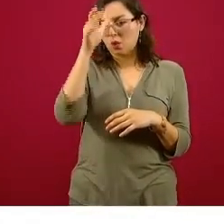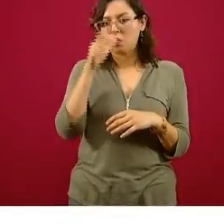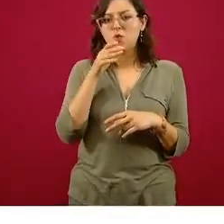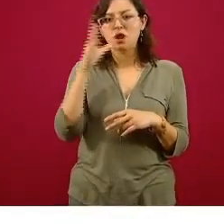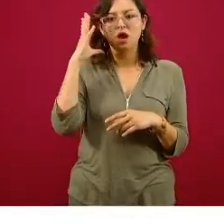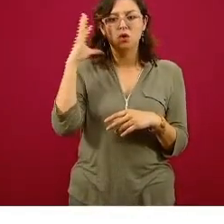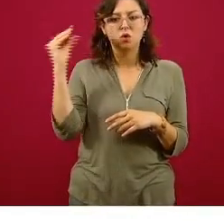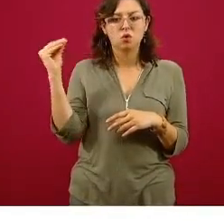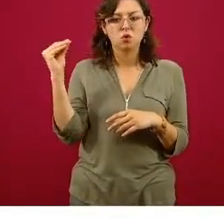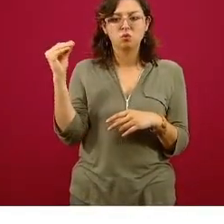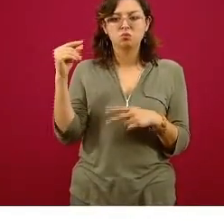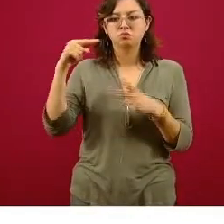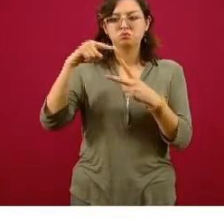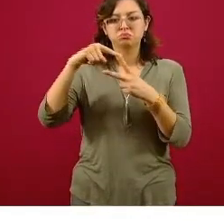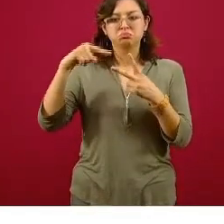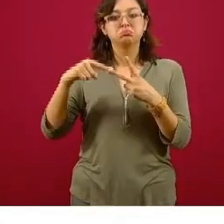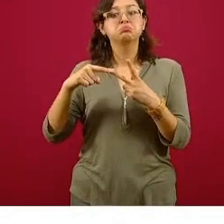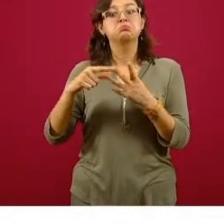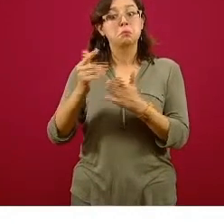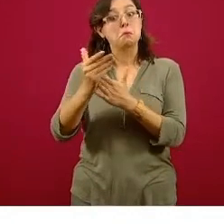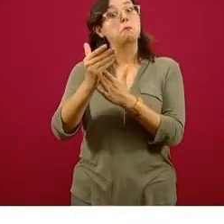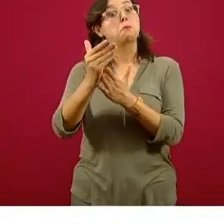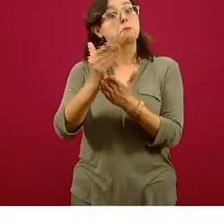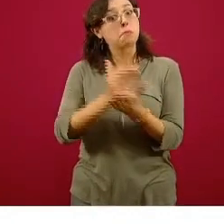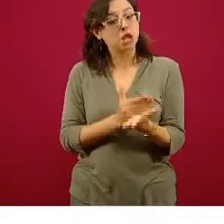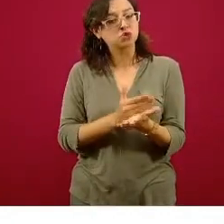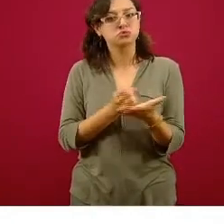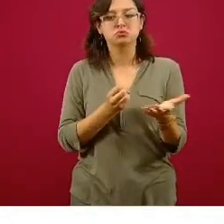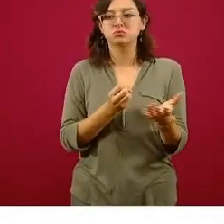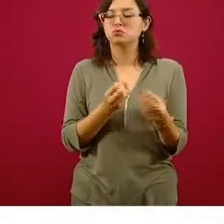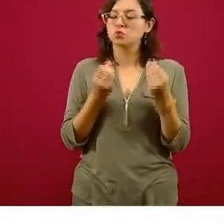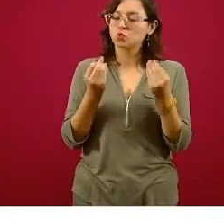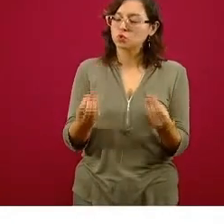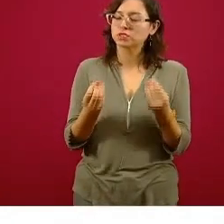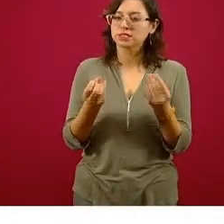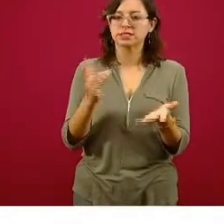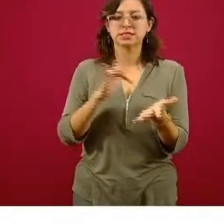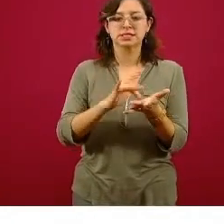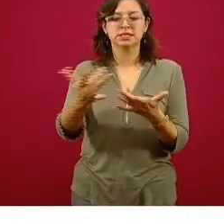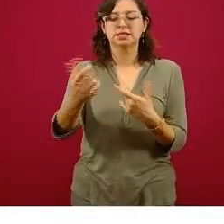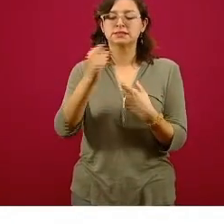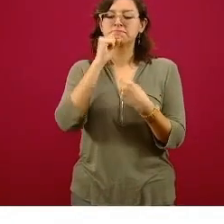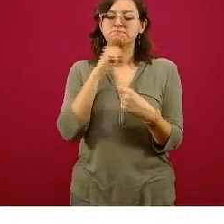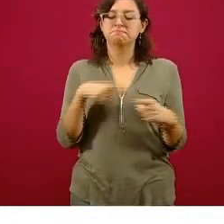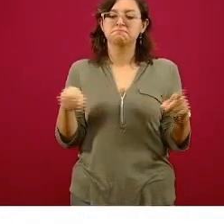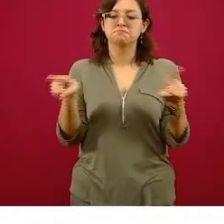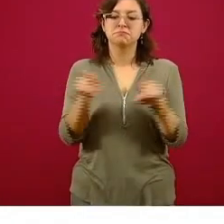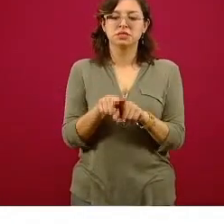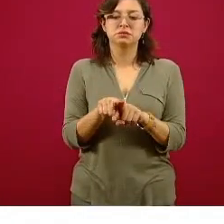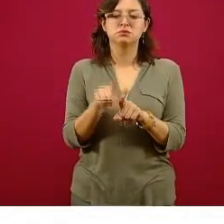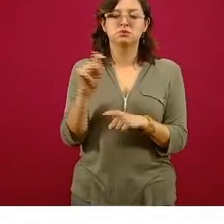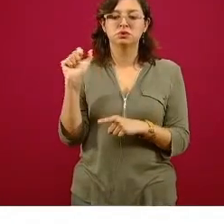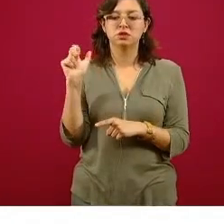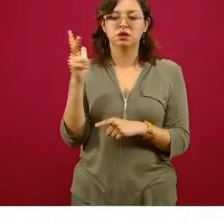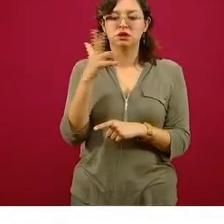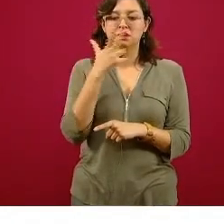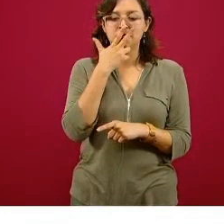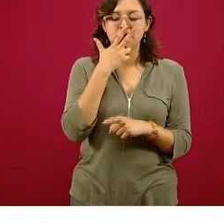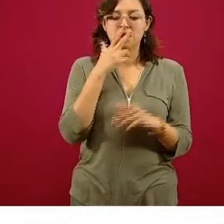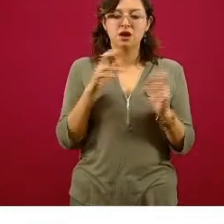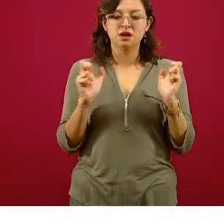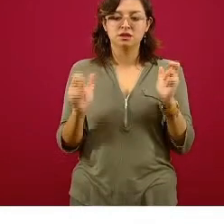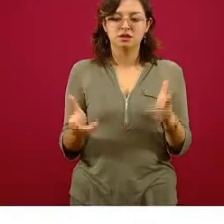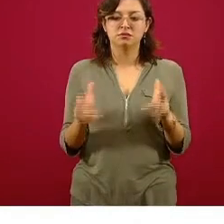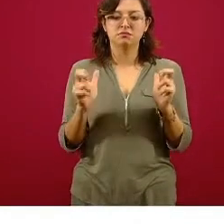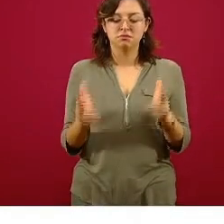han disminuido un poco su movilidad. Muchísimas gracias, al igual que en Chihuahua y en Chiapas, que